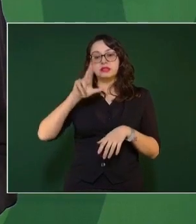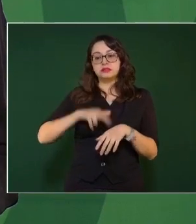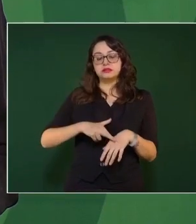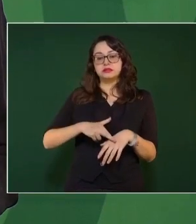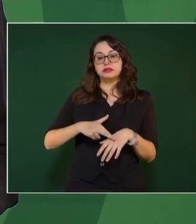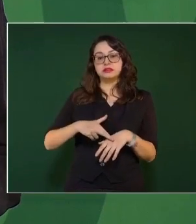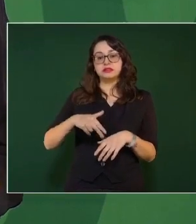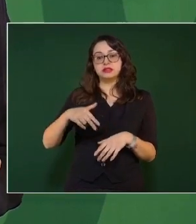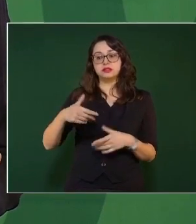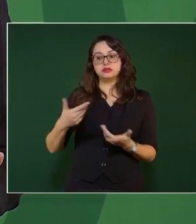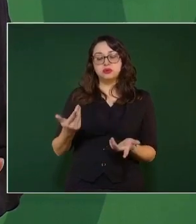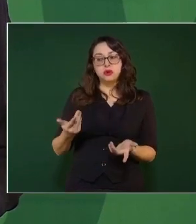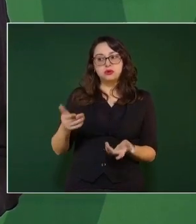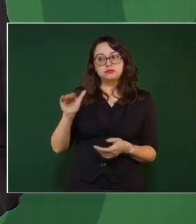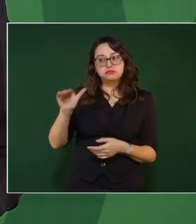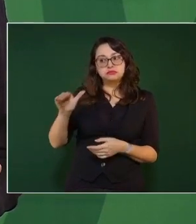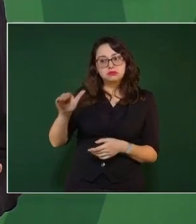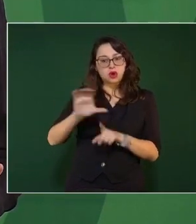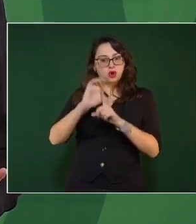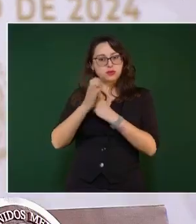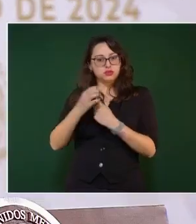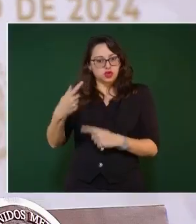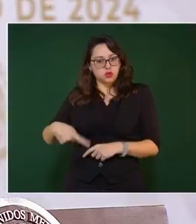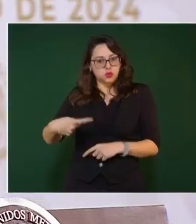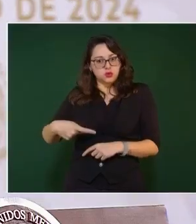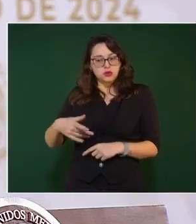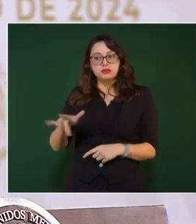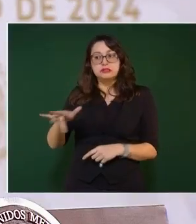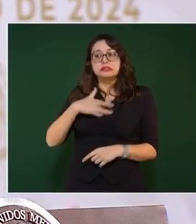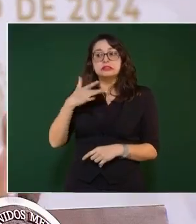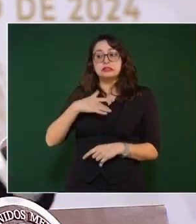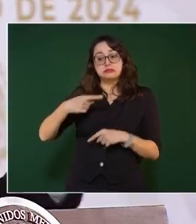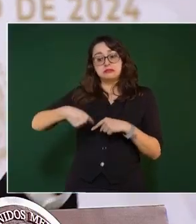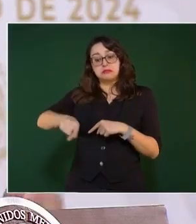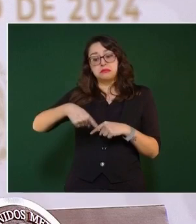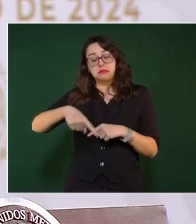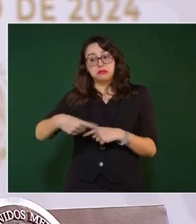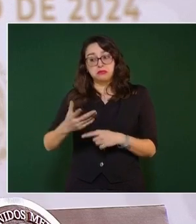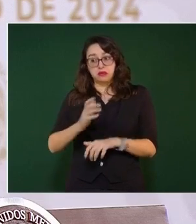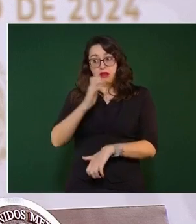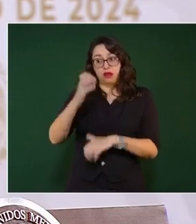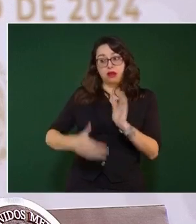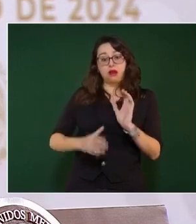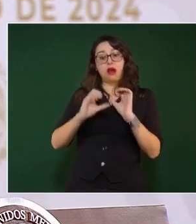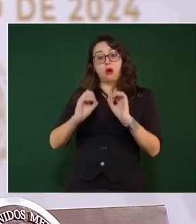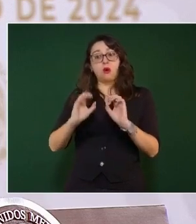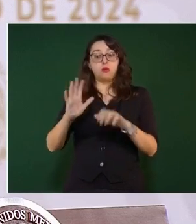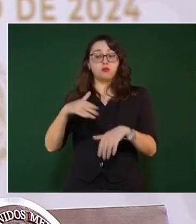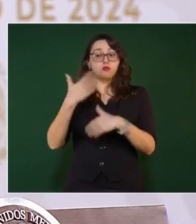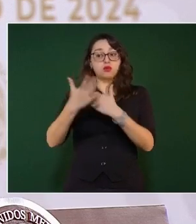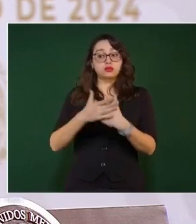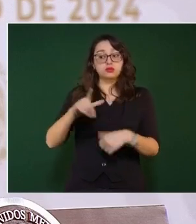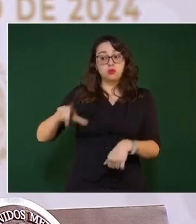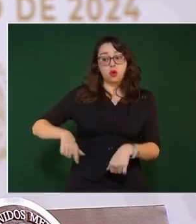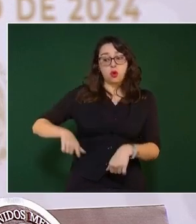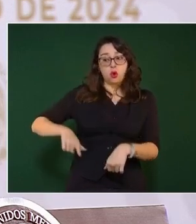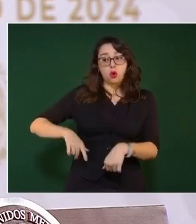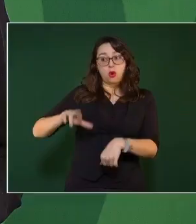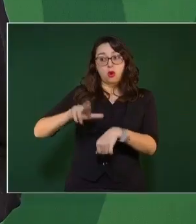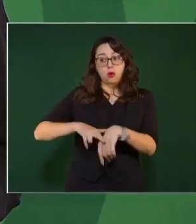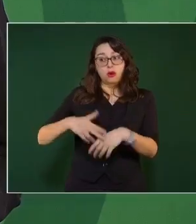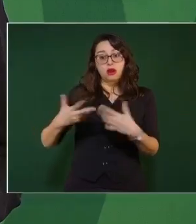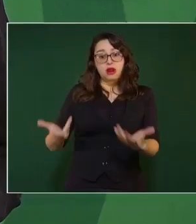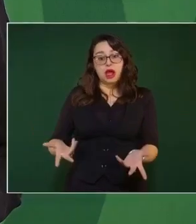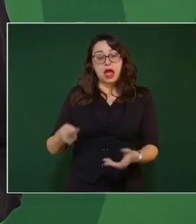terminaría en mi sexenio, y al parecer así será, y si no, bueno, quedará para la prosperidad, porque aquí no importa quién meta el